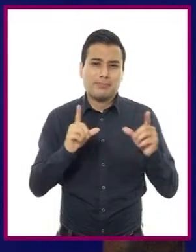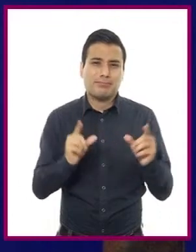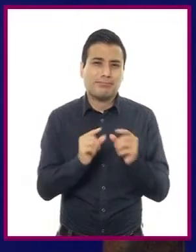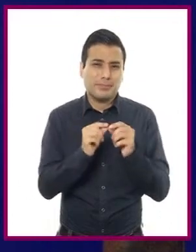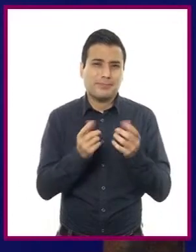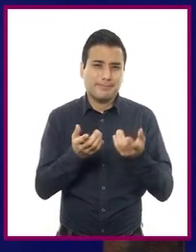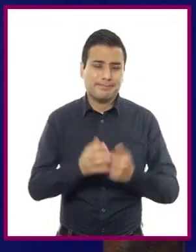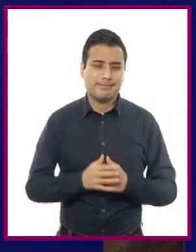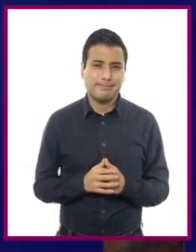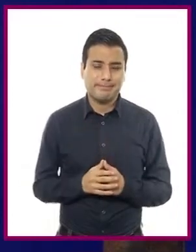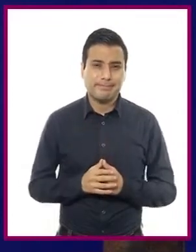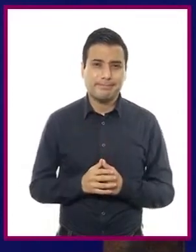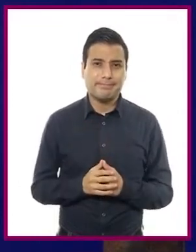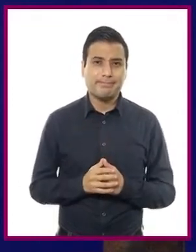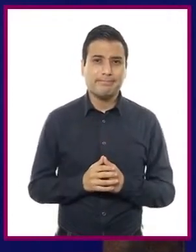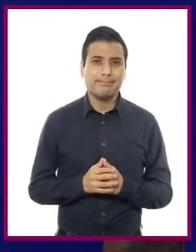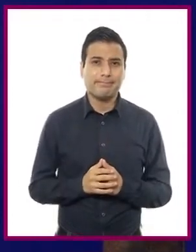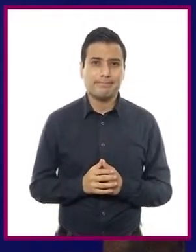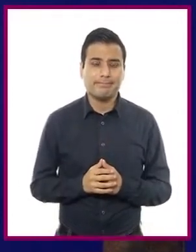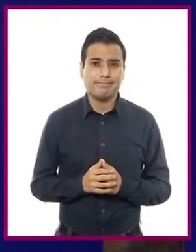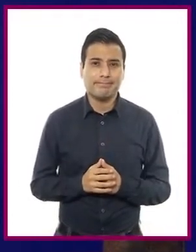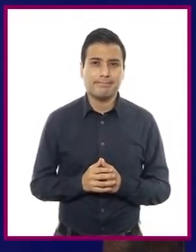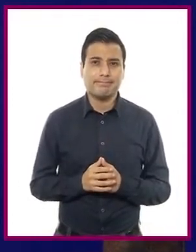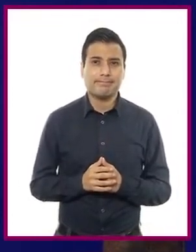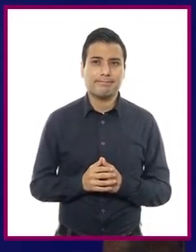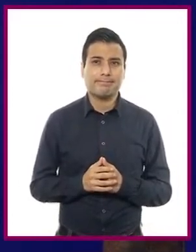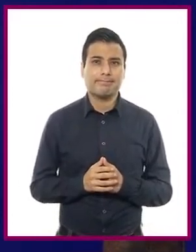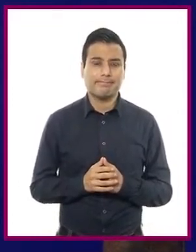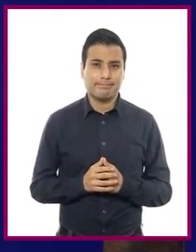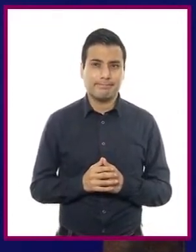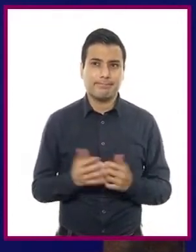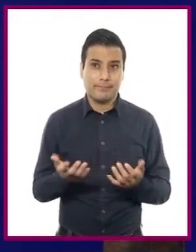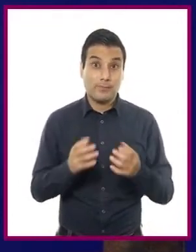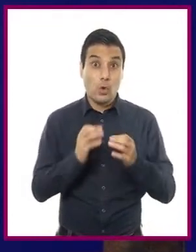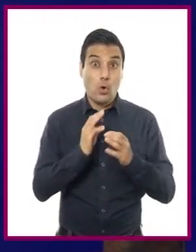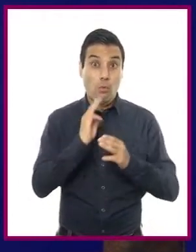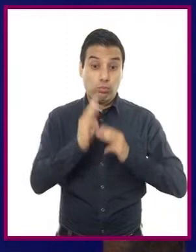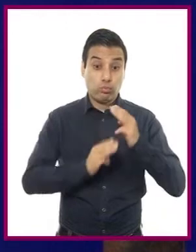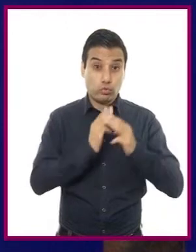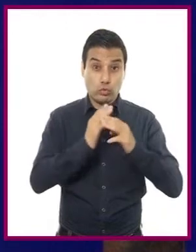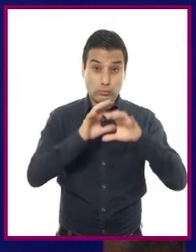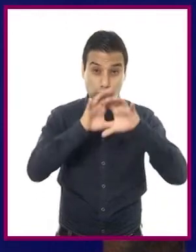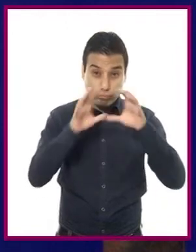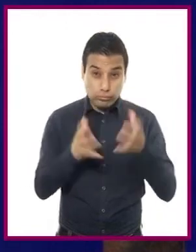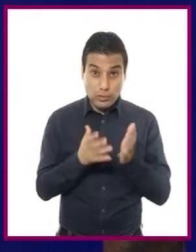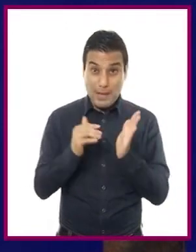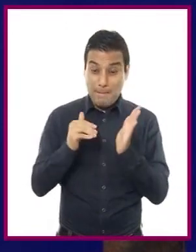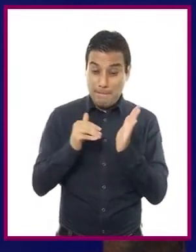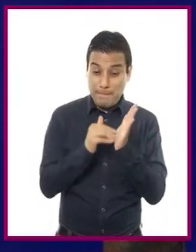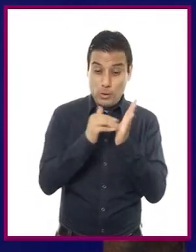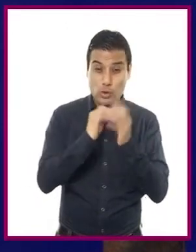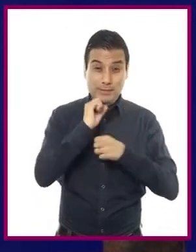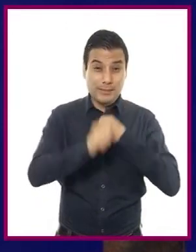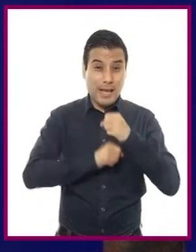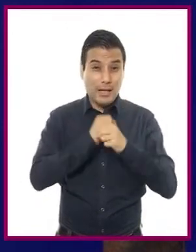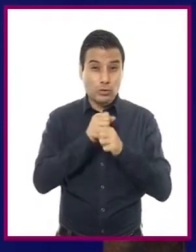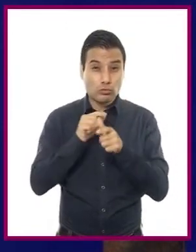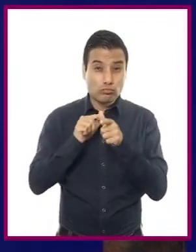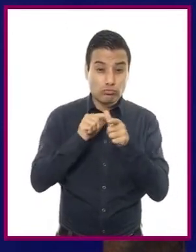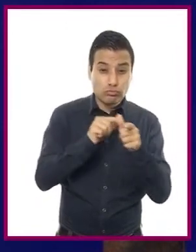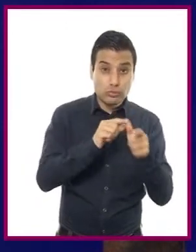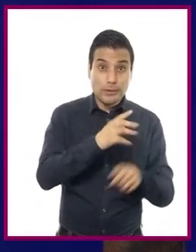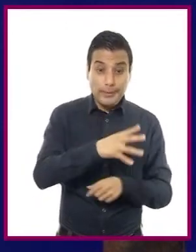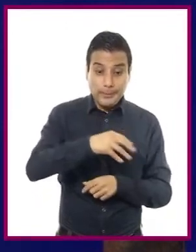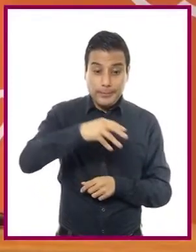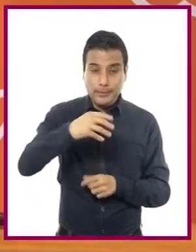muy breve, comparada con los millones de años de la Tierra. Después de leerlo varias veces, es